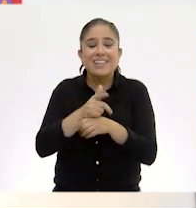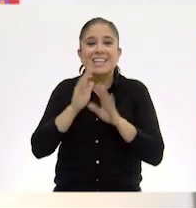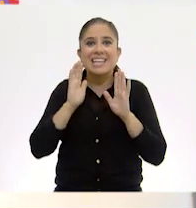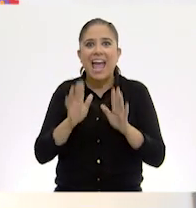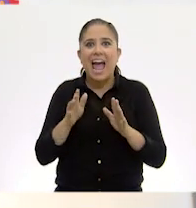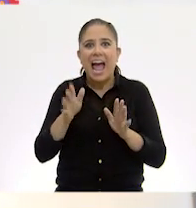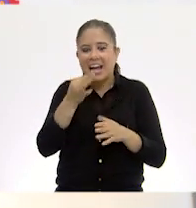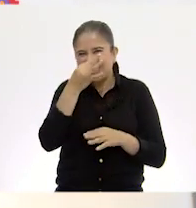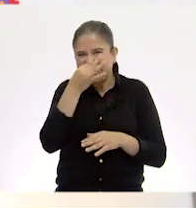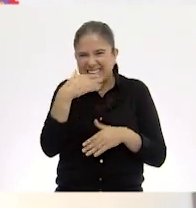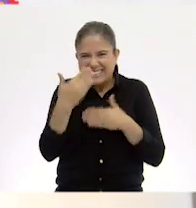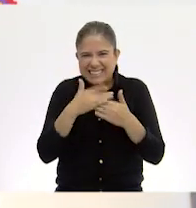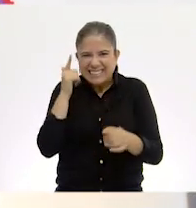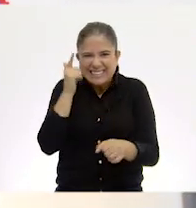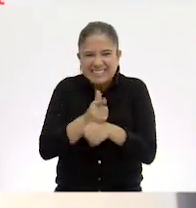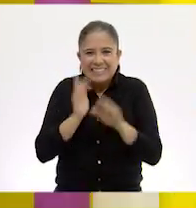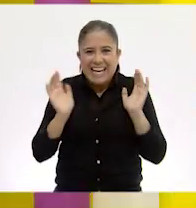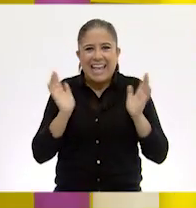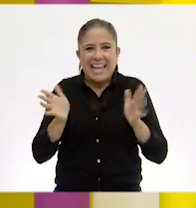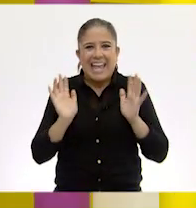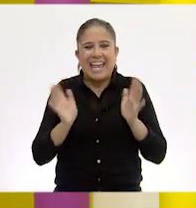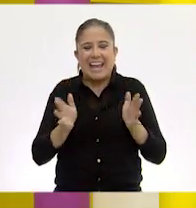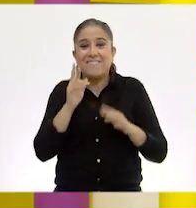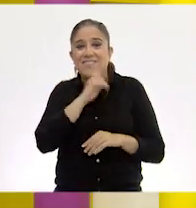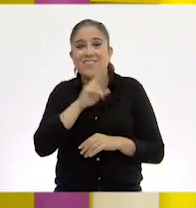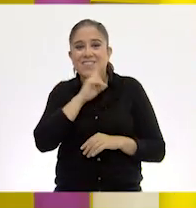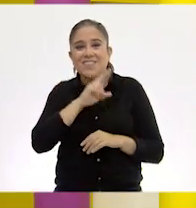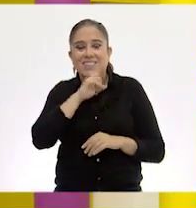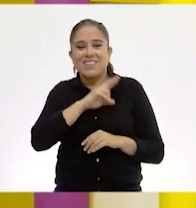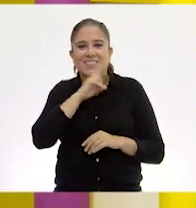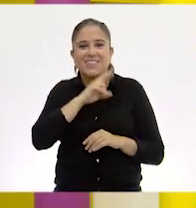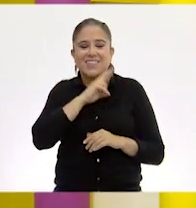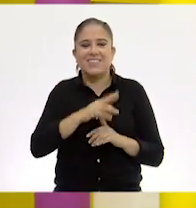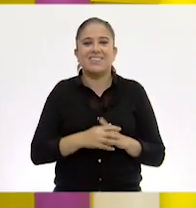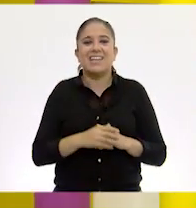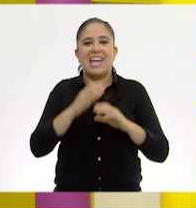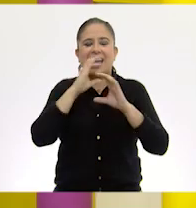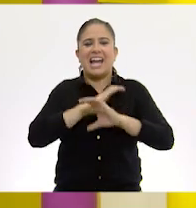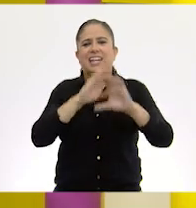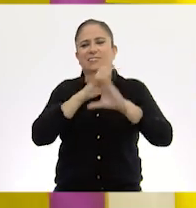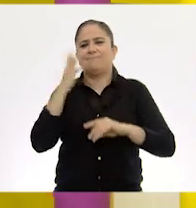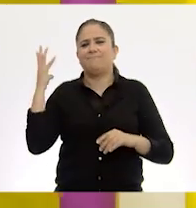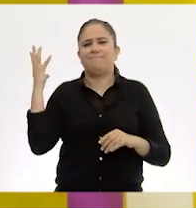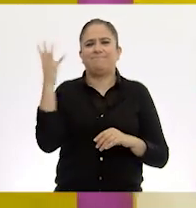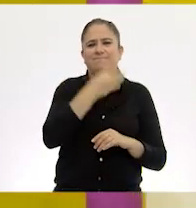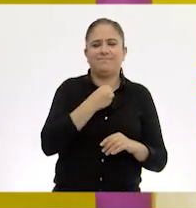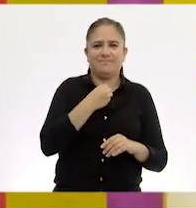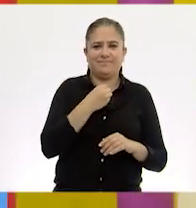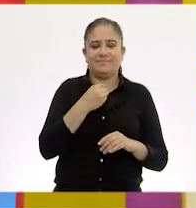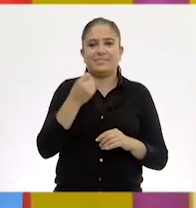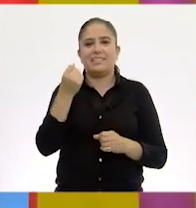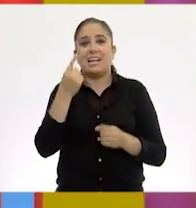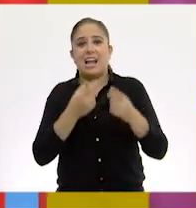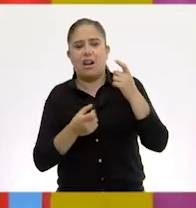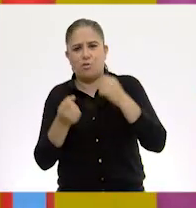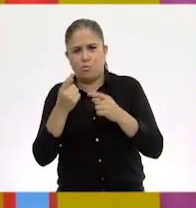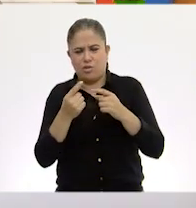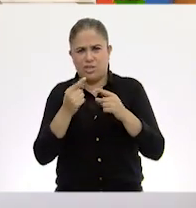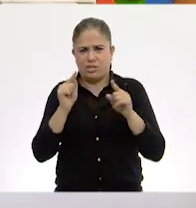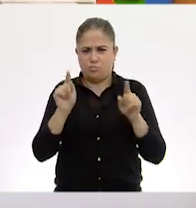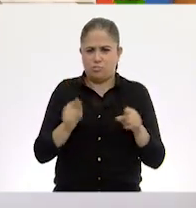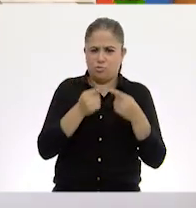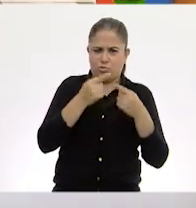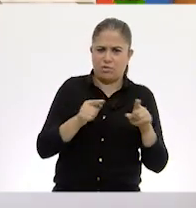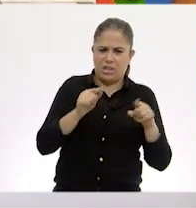acercando muchísimo, maestro. Sí, yo creo que sí, ya vamos a terminar muy pronto. Una canción maravillosa. Una canción maravillosa. Dice, algunas notas son bajas, como